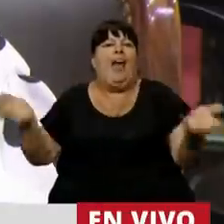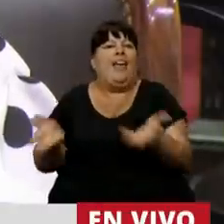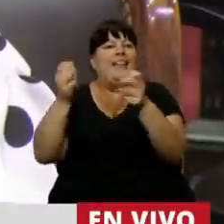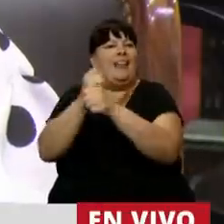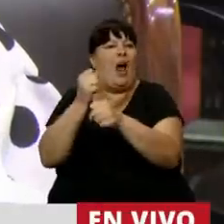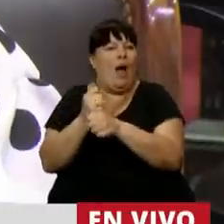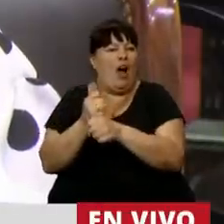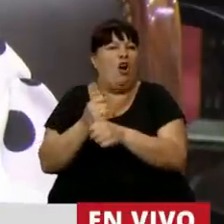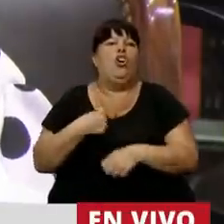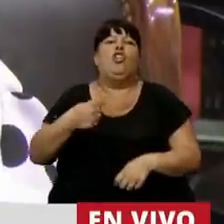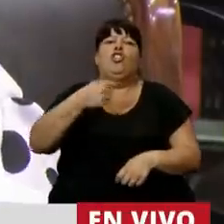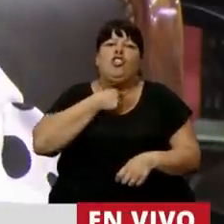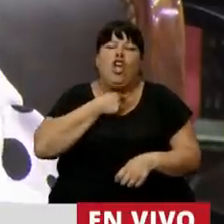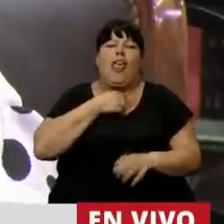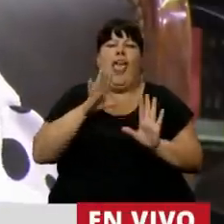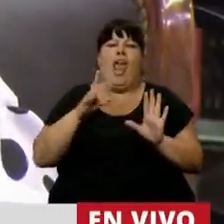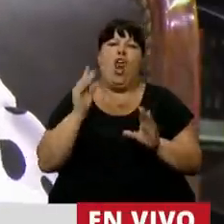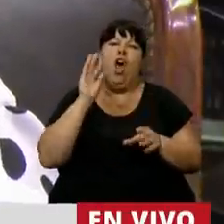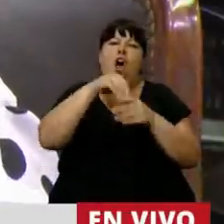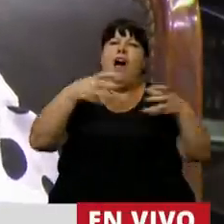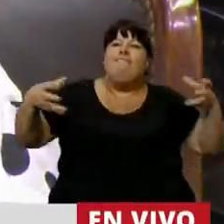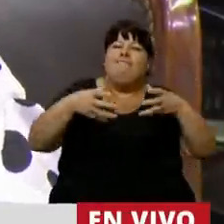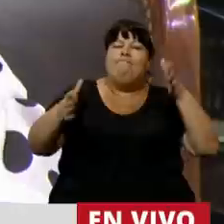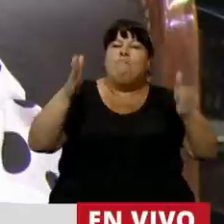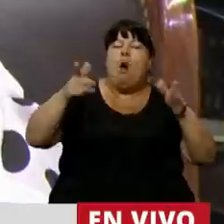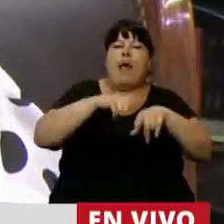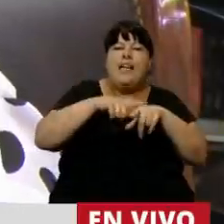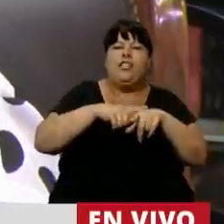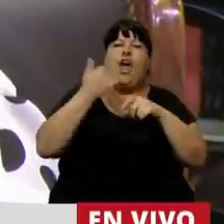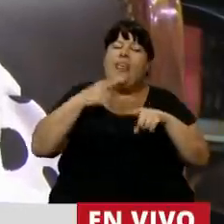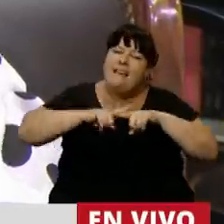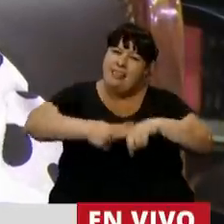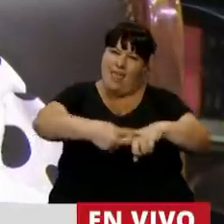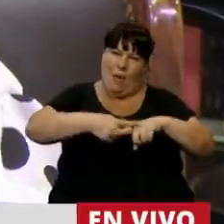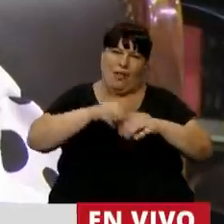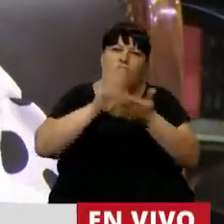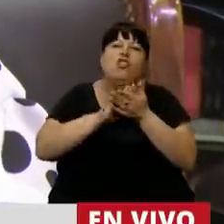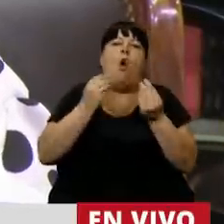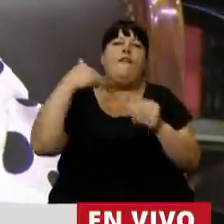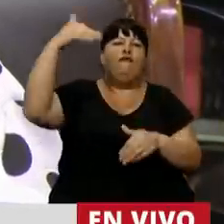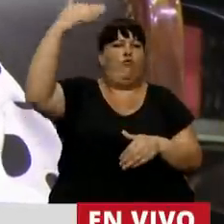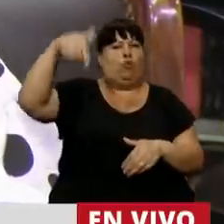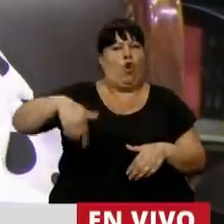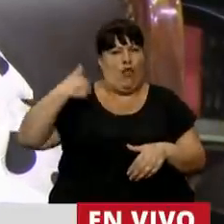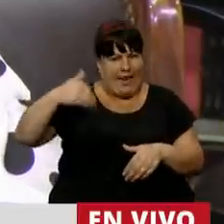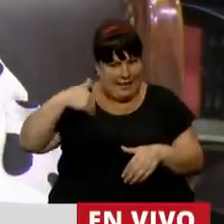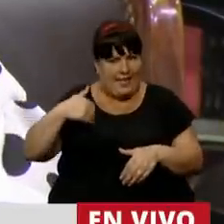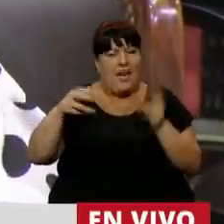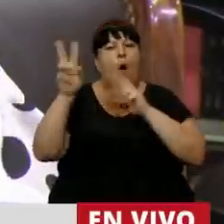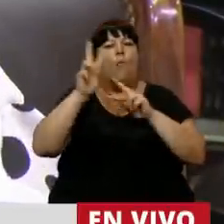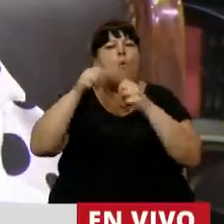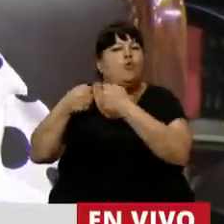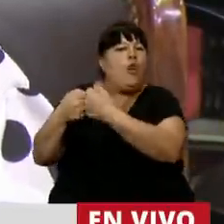trabajo. Yo quiero ser una parte de una generación que discuta el futuro del país